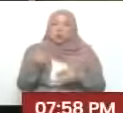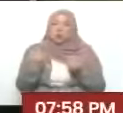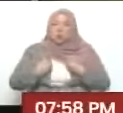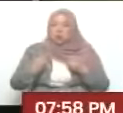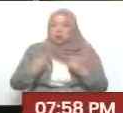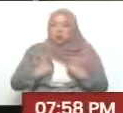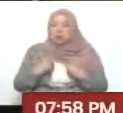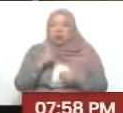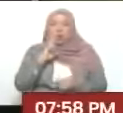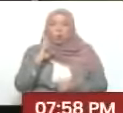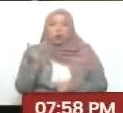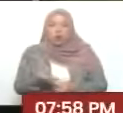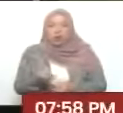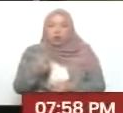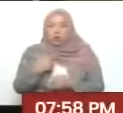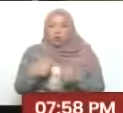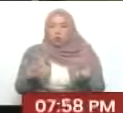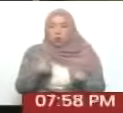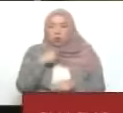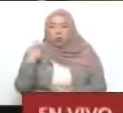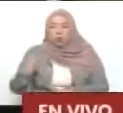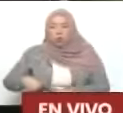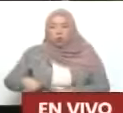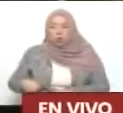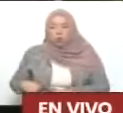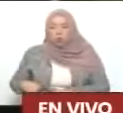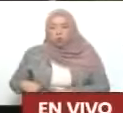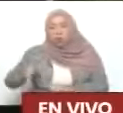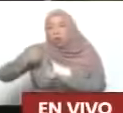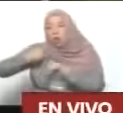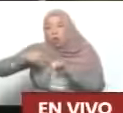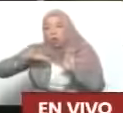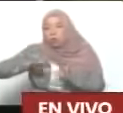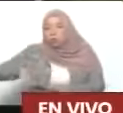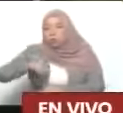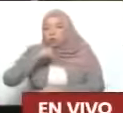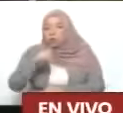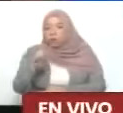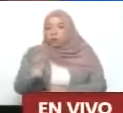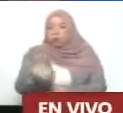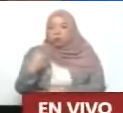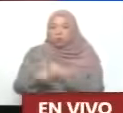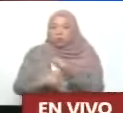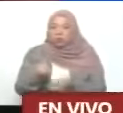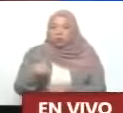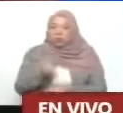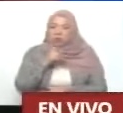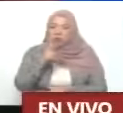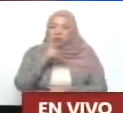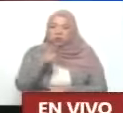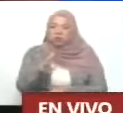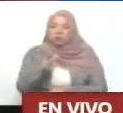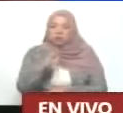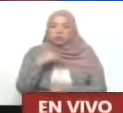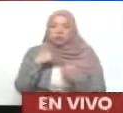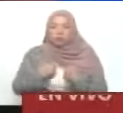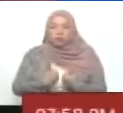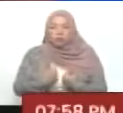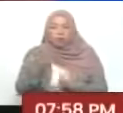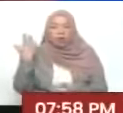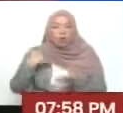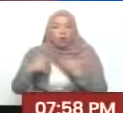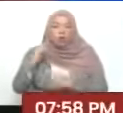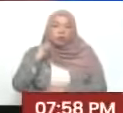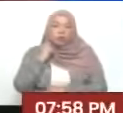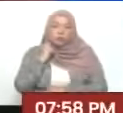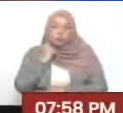sean las de ellos. Terrible. Entonces, bueno, lo que iba, presidente... Es como una etapa miserable de la decadencia, sí, de los viejos, sí, imperios, ¿verdad?